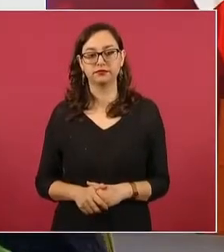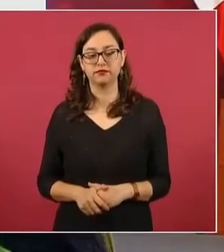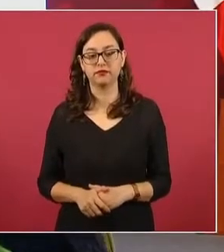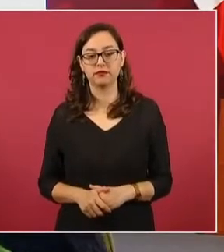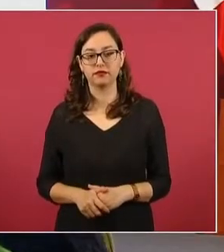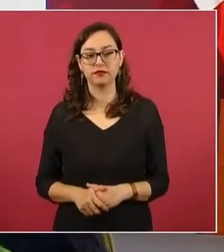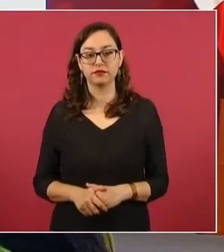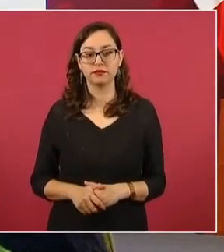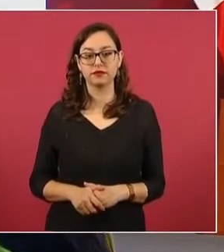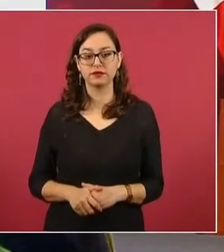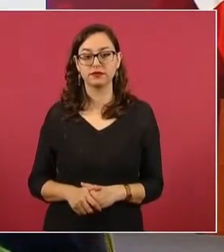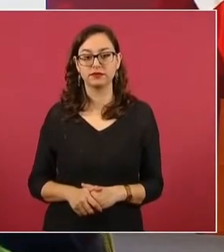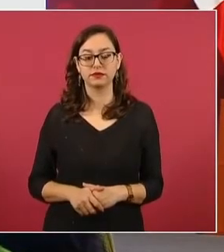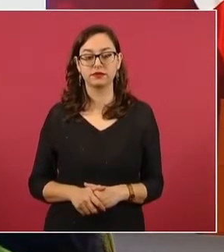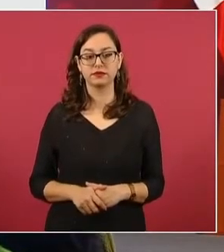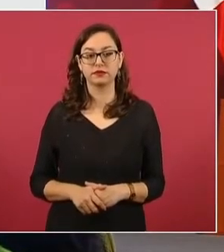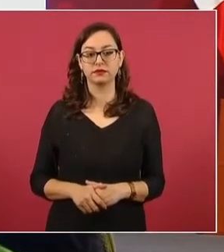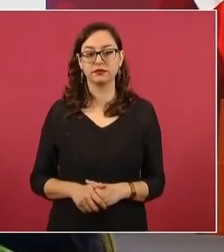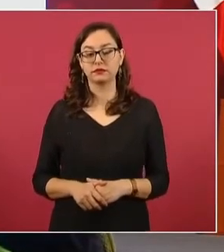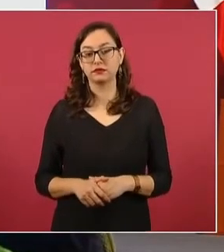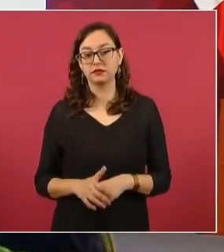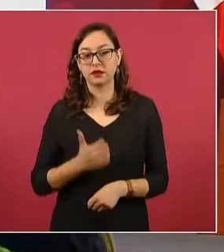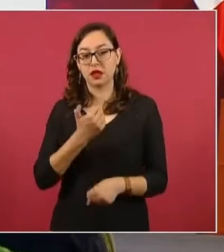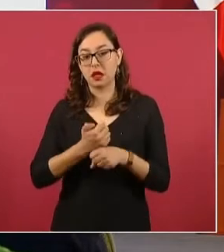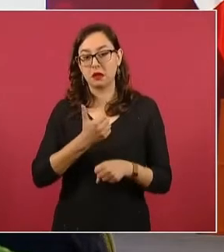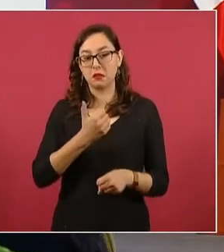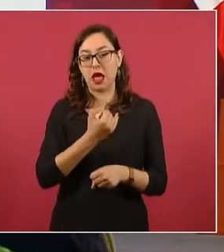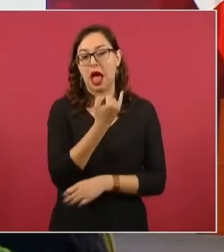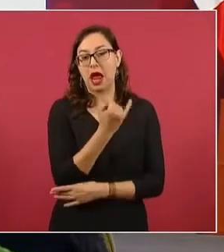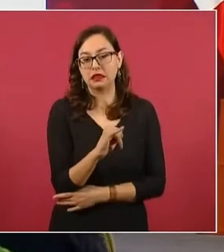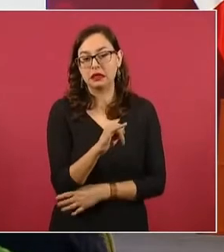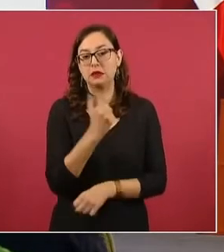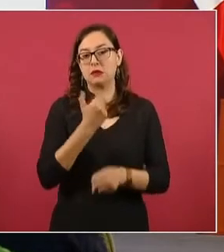Estos son los que están en el nivel básico,